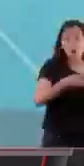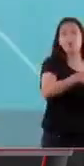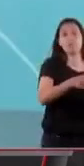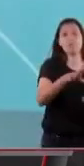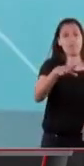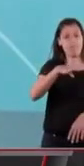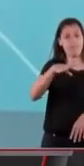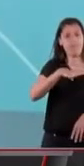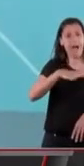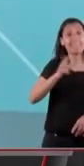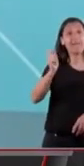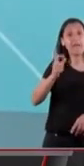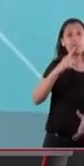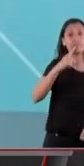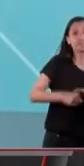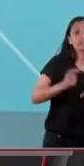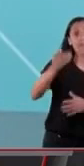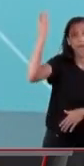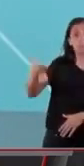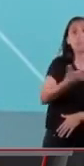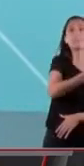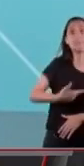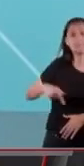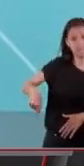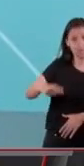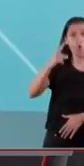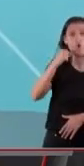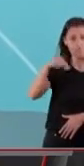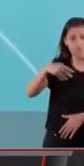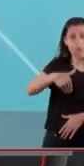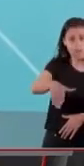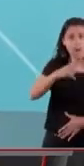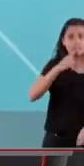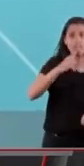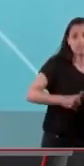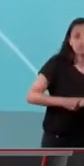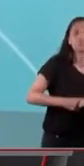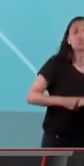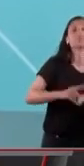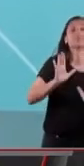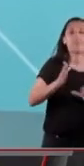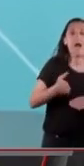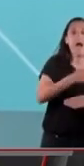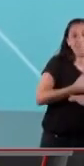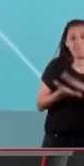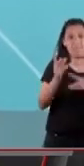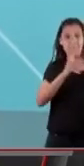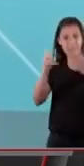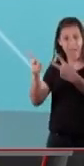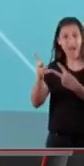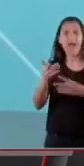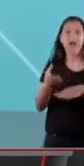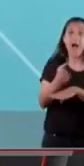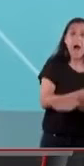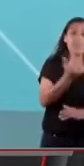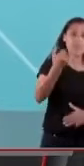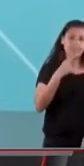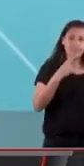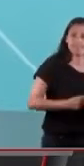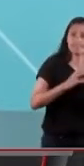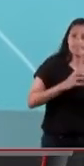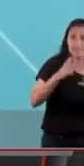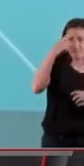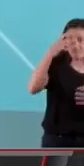garantías para el resto de los candidatos, el resto de las listas y demás. Lo cierto es que ahora se caen hasta los votos que están impresos. Oh. Bien. Ahora,